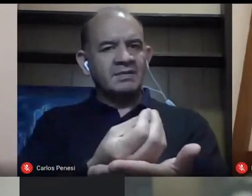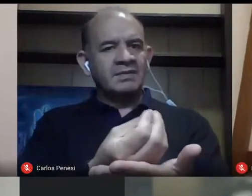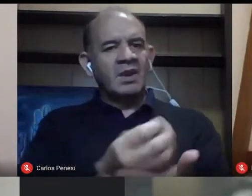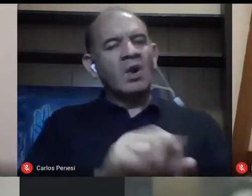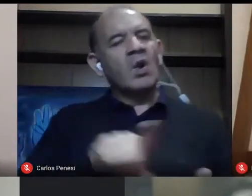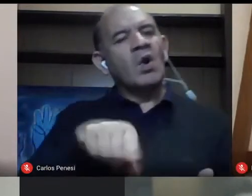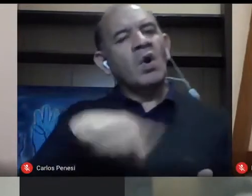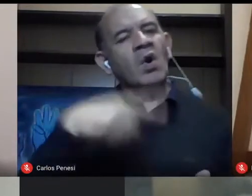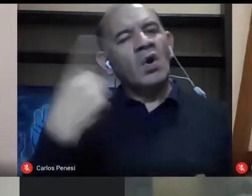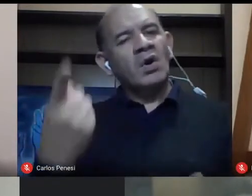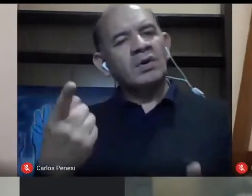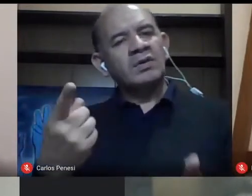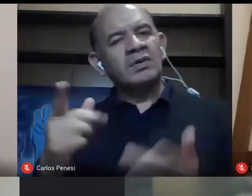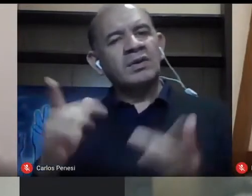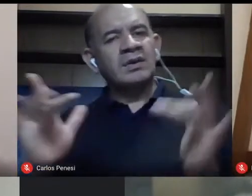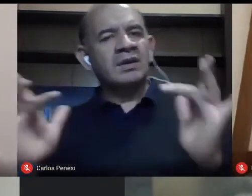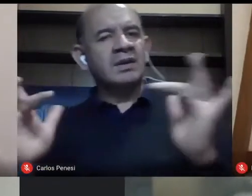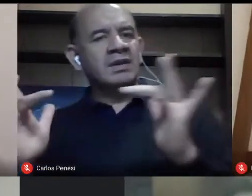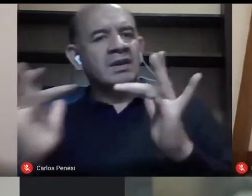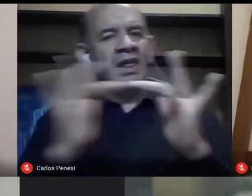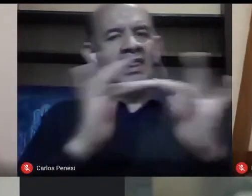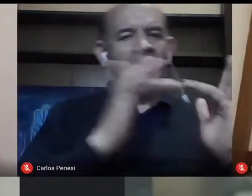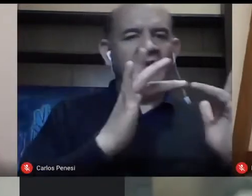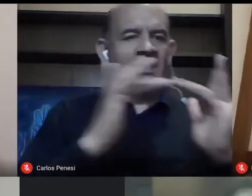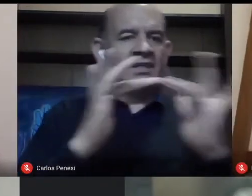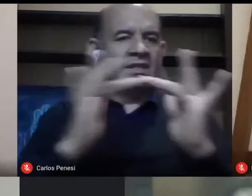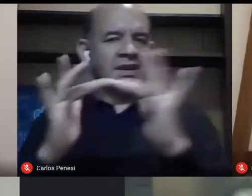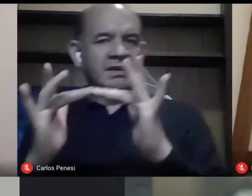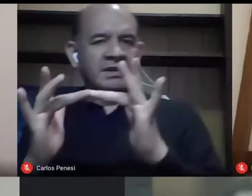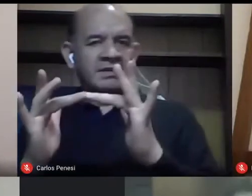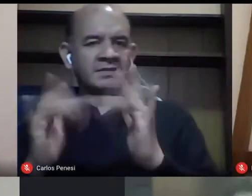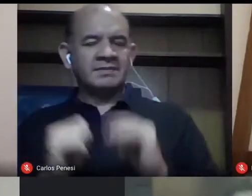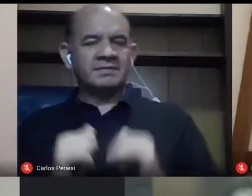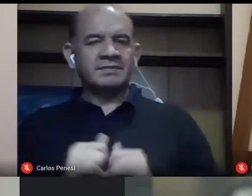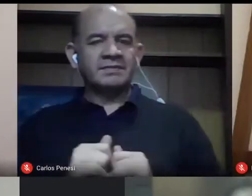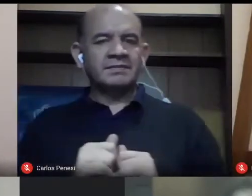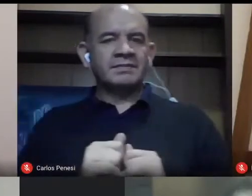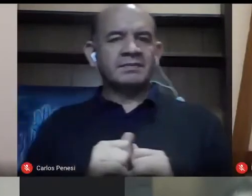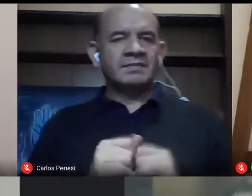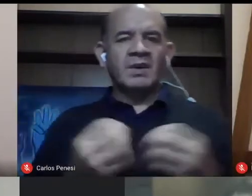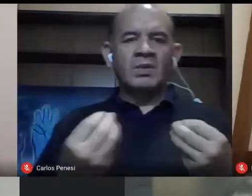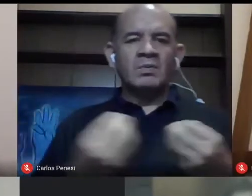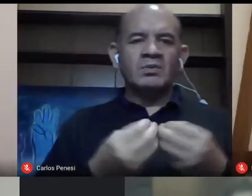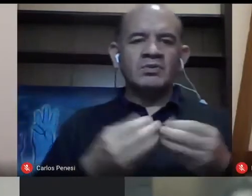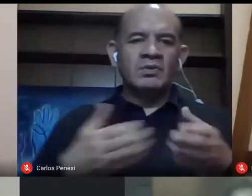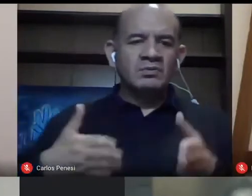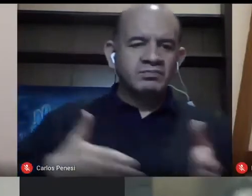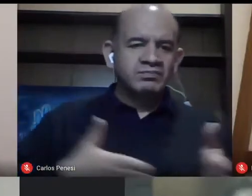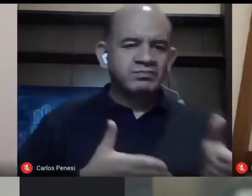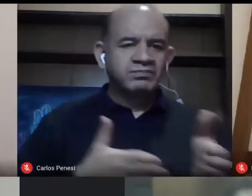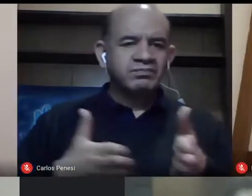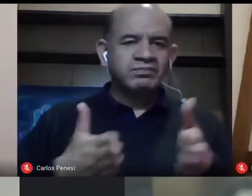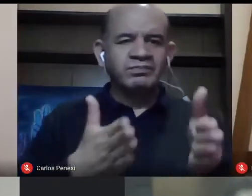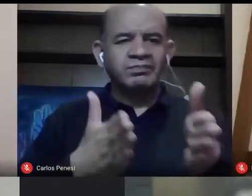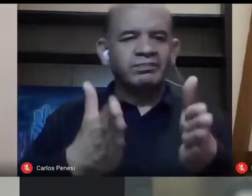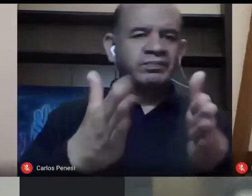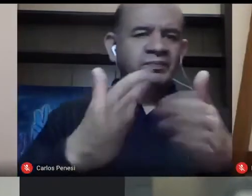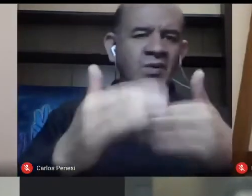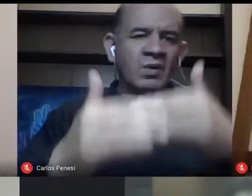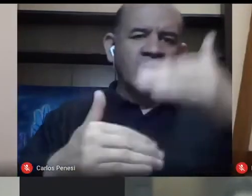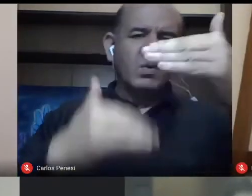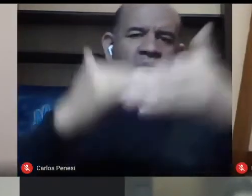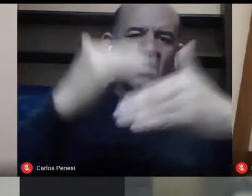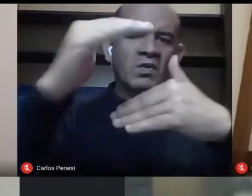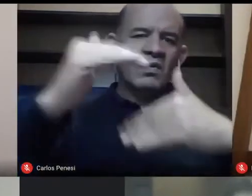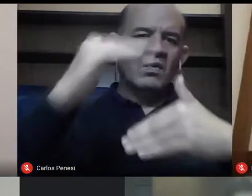servicios remotos, que tiene que ver con esto que decía Gabriela, mucho camino para transitar en ambos sentidos para que